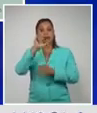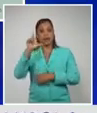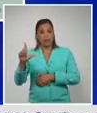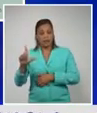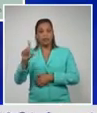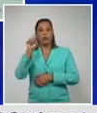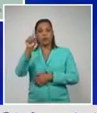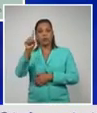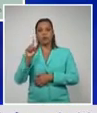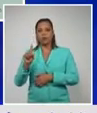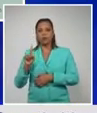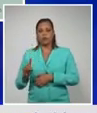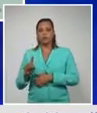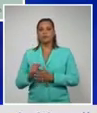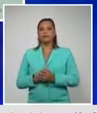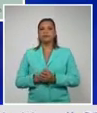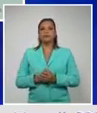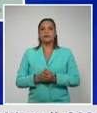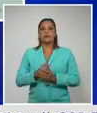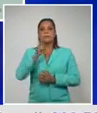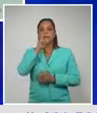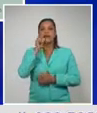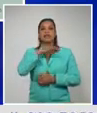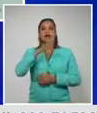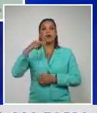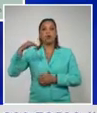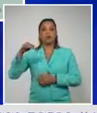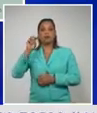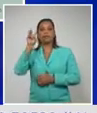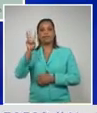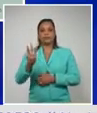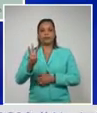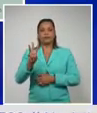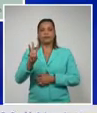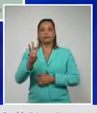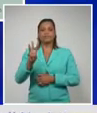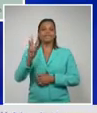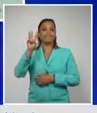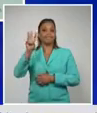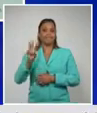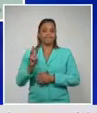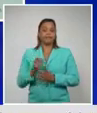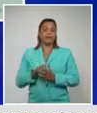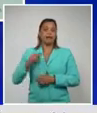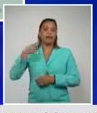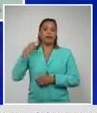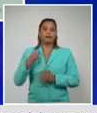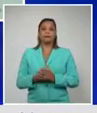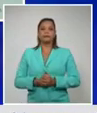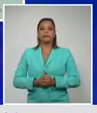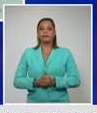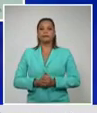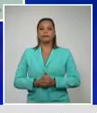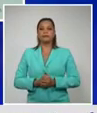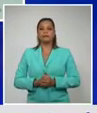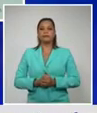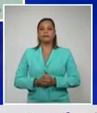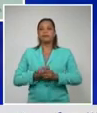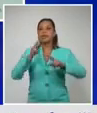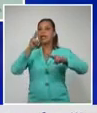y Bahía Honda con 3 casos autóctonos en el día de ayer. La